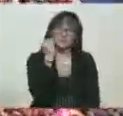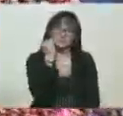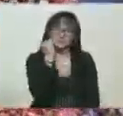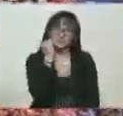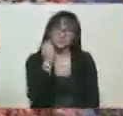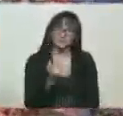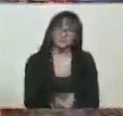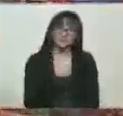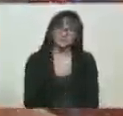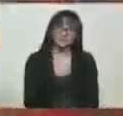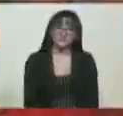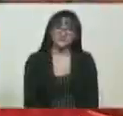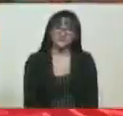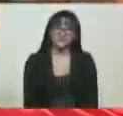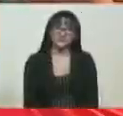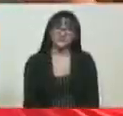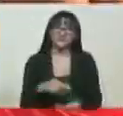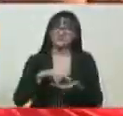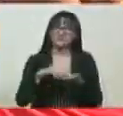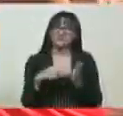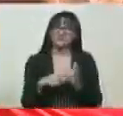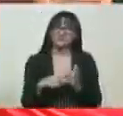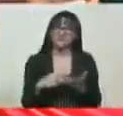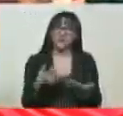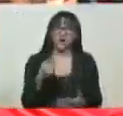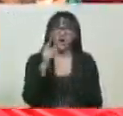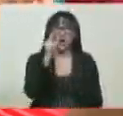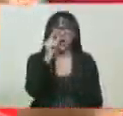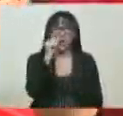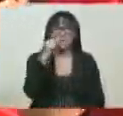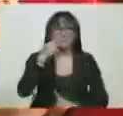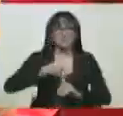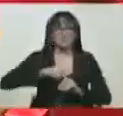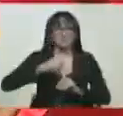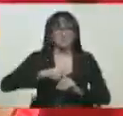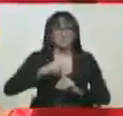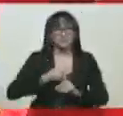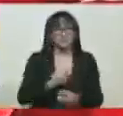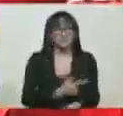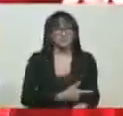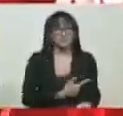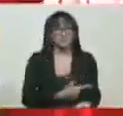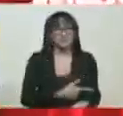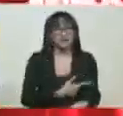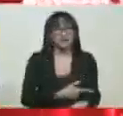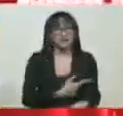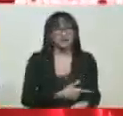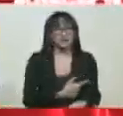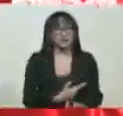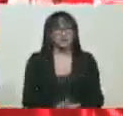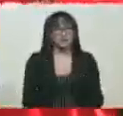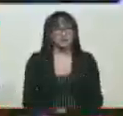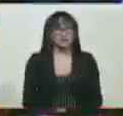Esto solo significa una cosa. Hombres guerreros, hermanos de lucha.